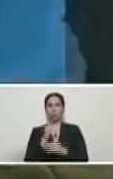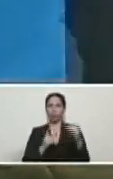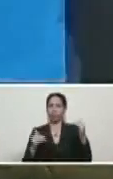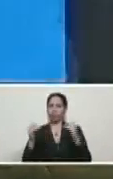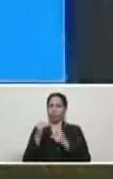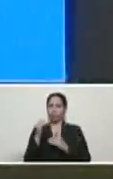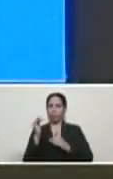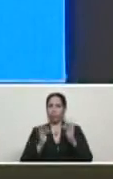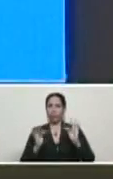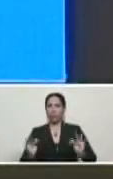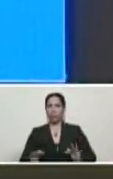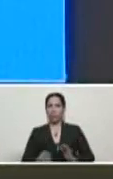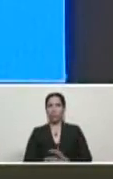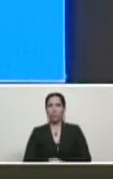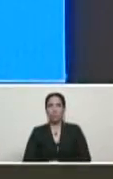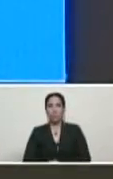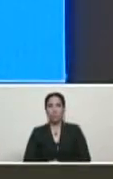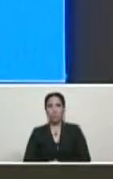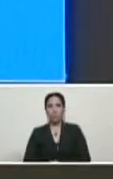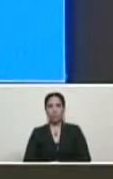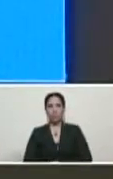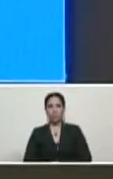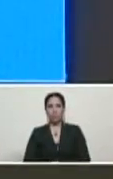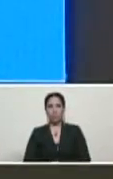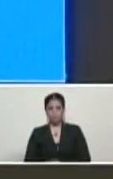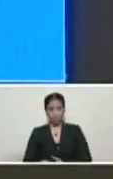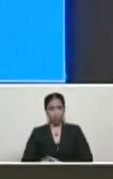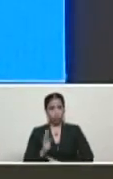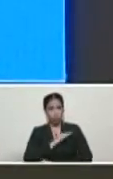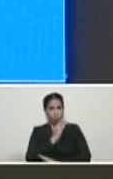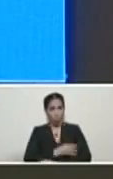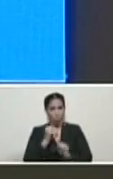física. Qué fuerza el Libertador, ¿verdad?